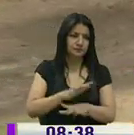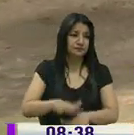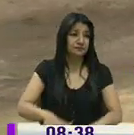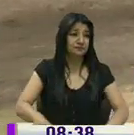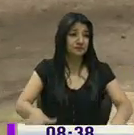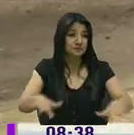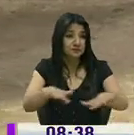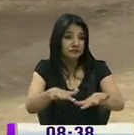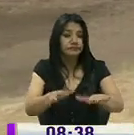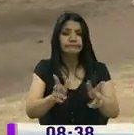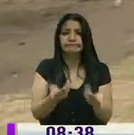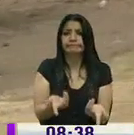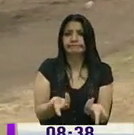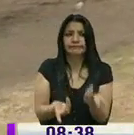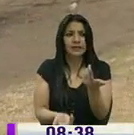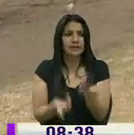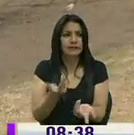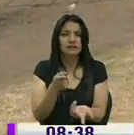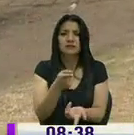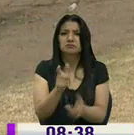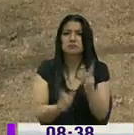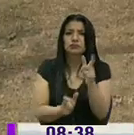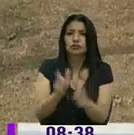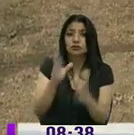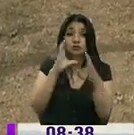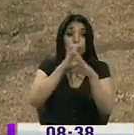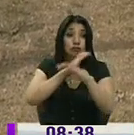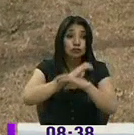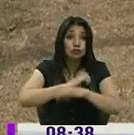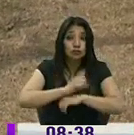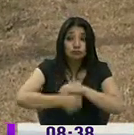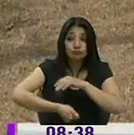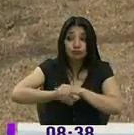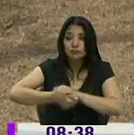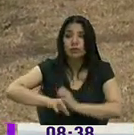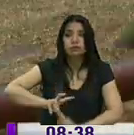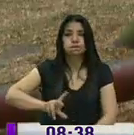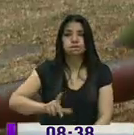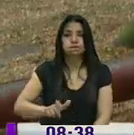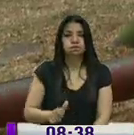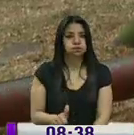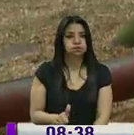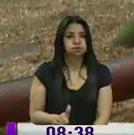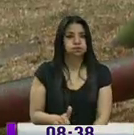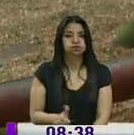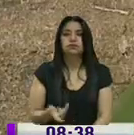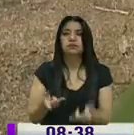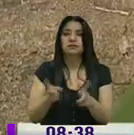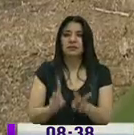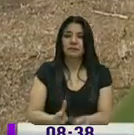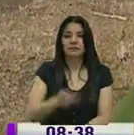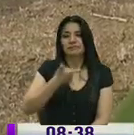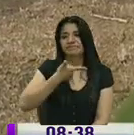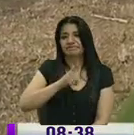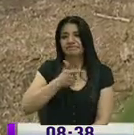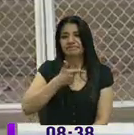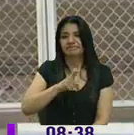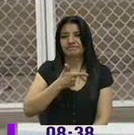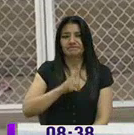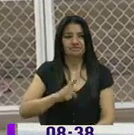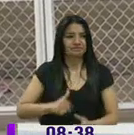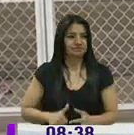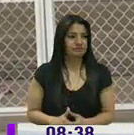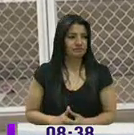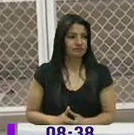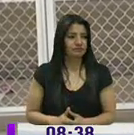incluso se presta para que sea utilizado por las noches como guarida de ladrones en el cual además ingieren bebidas alcohólicas pues a